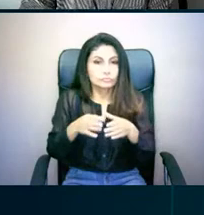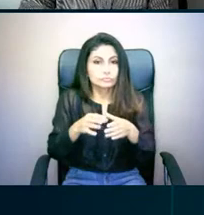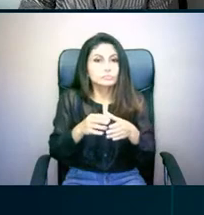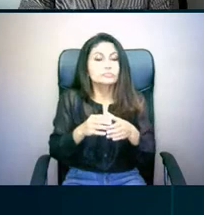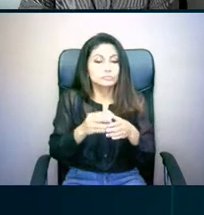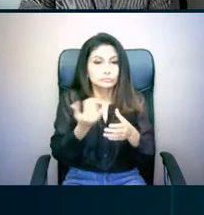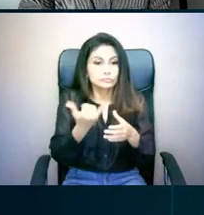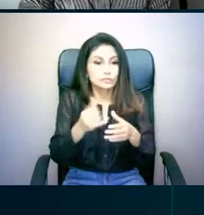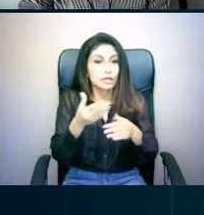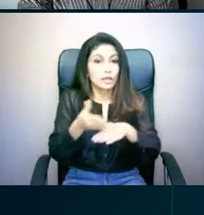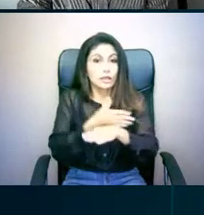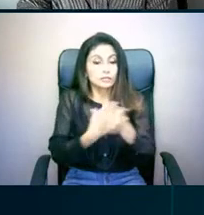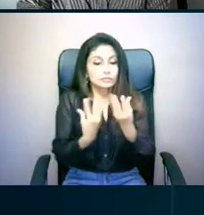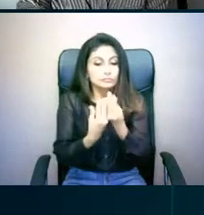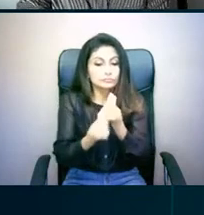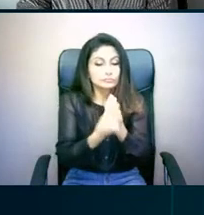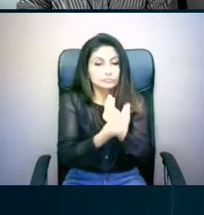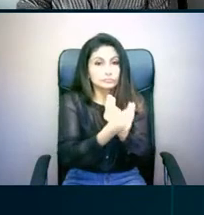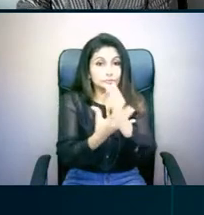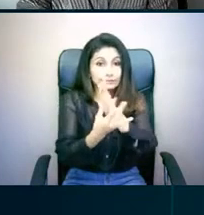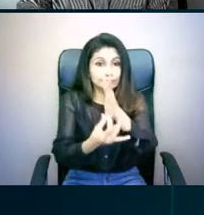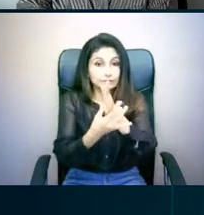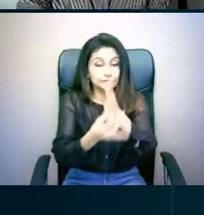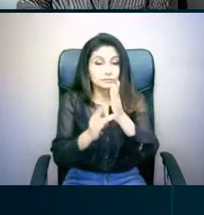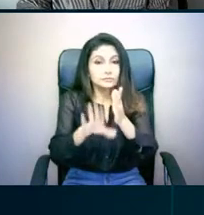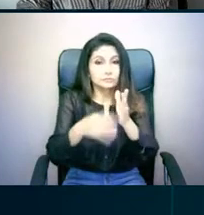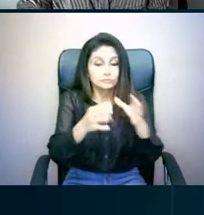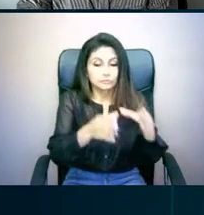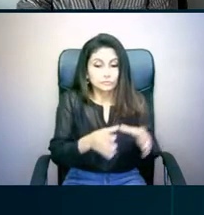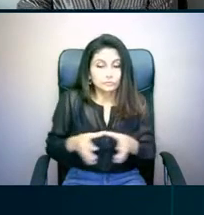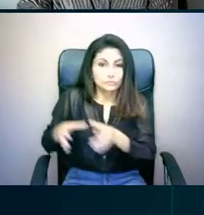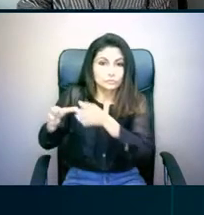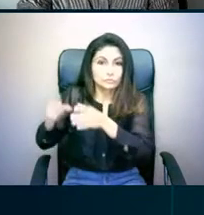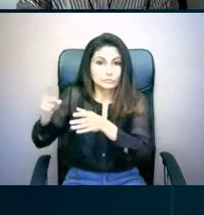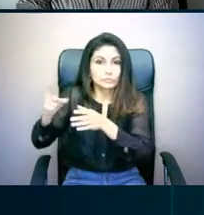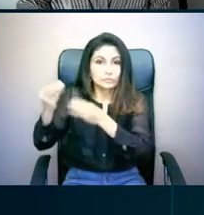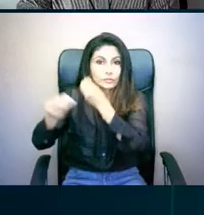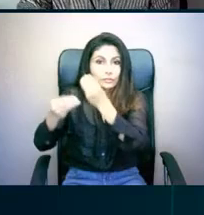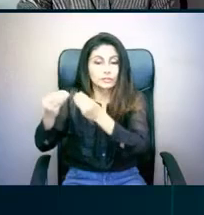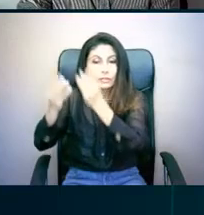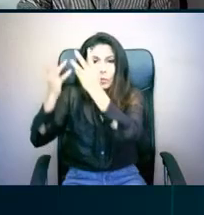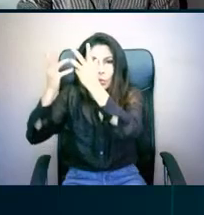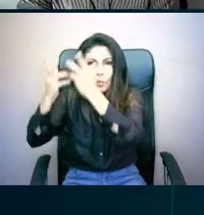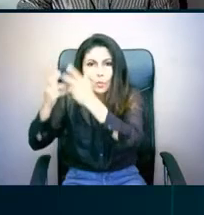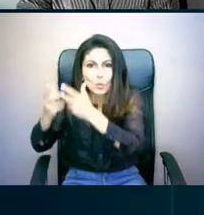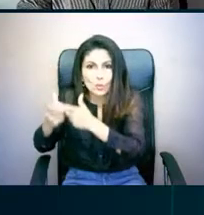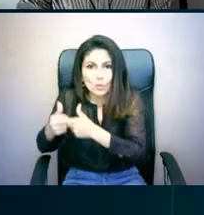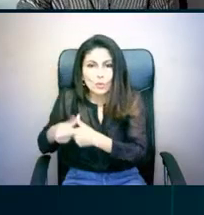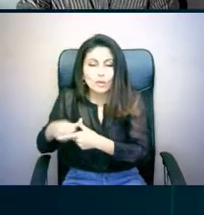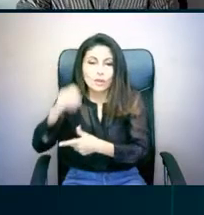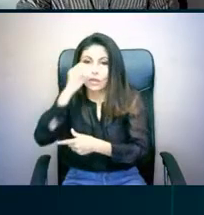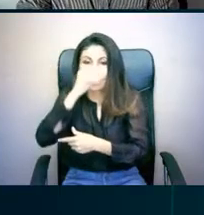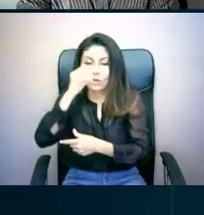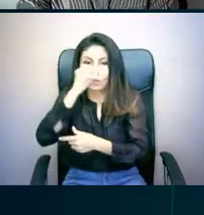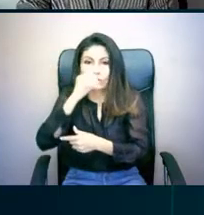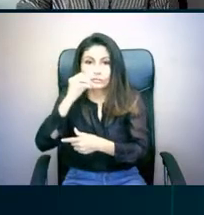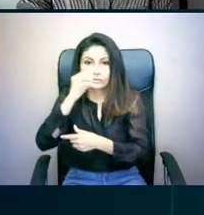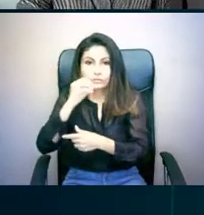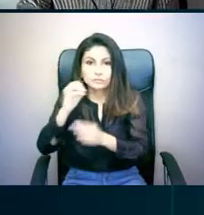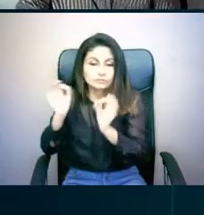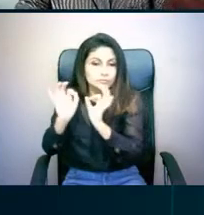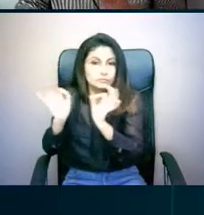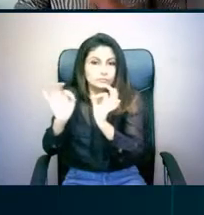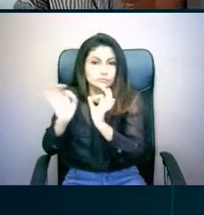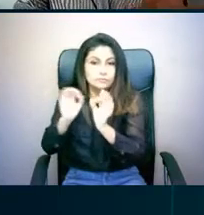los lípidos, y se nos va para una digestión anaerobia y la producción del biogás, ¿cierto?